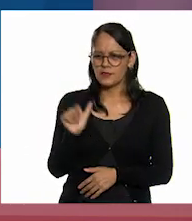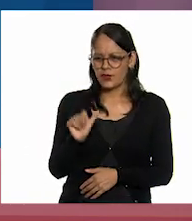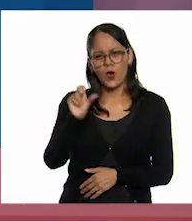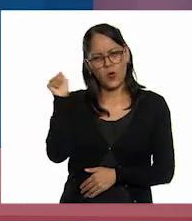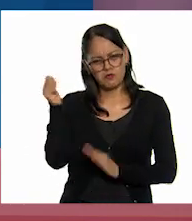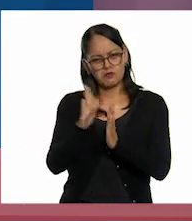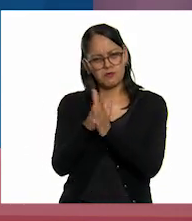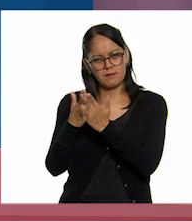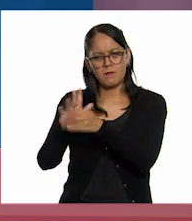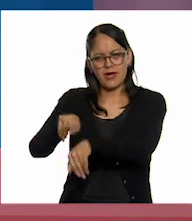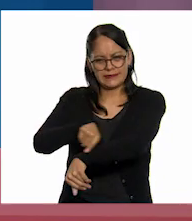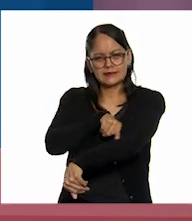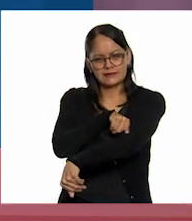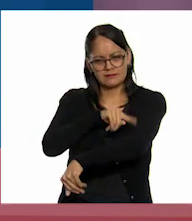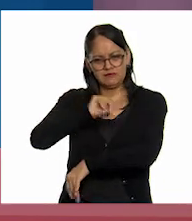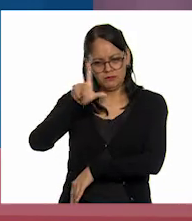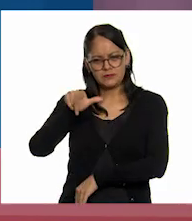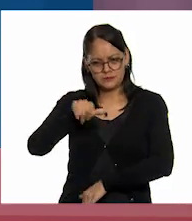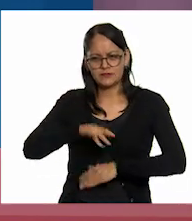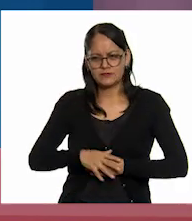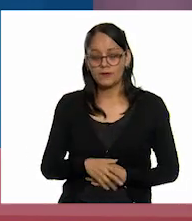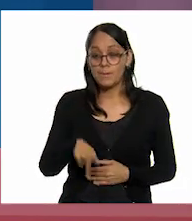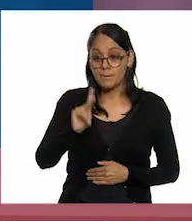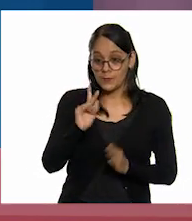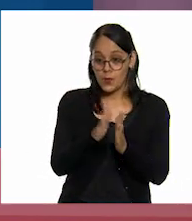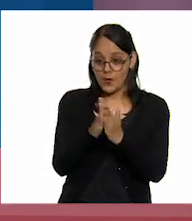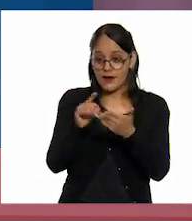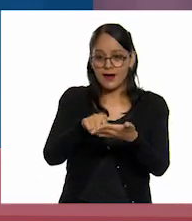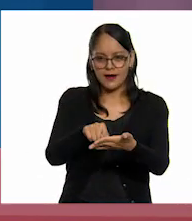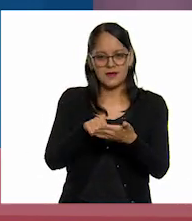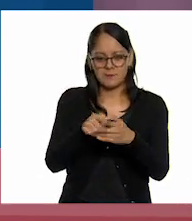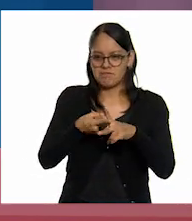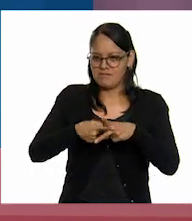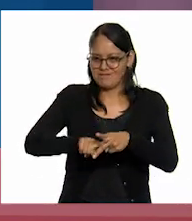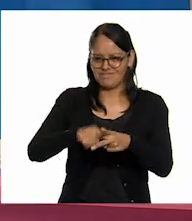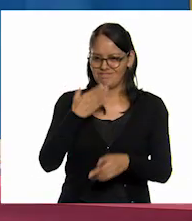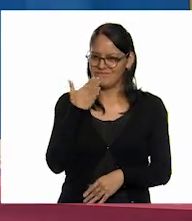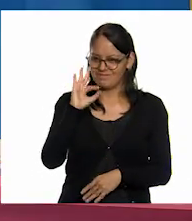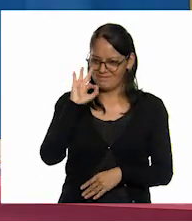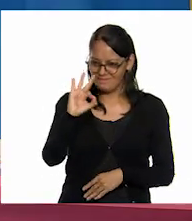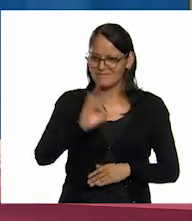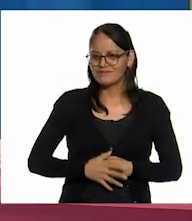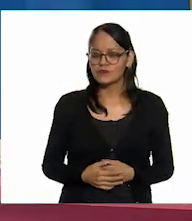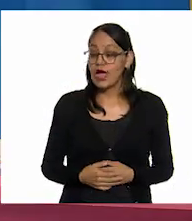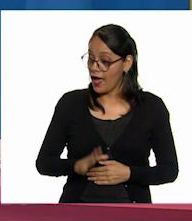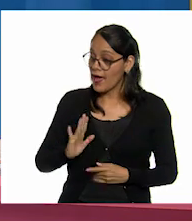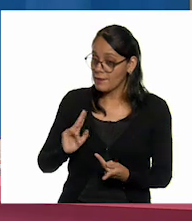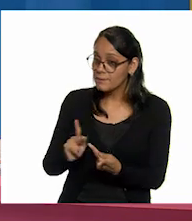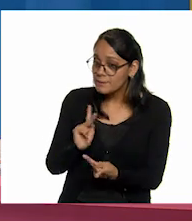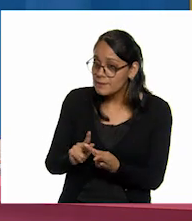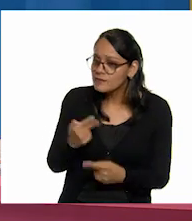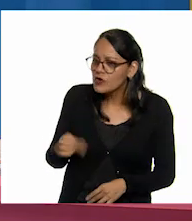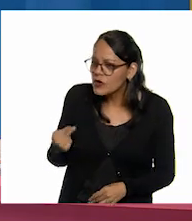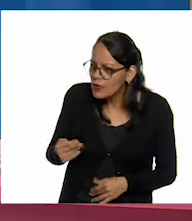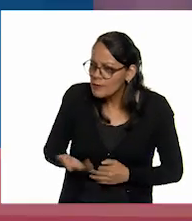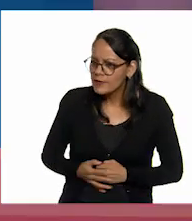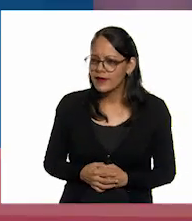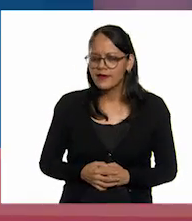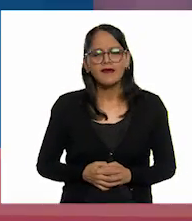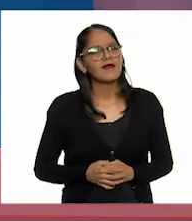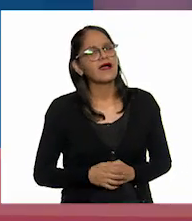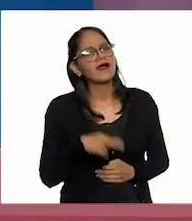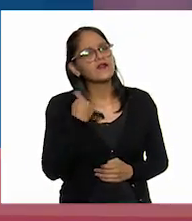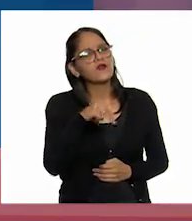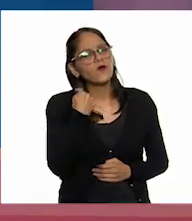otros más largos, pero este está bien para empezar. Ah, perfecto. ¿Y cómo se llama, Raulito?